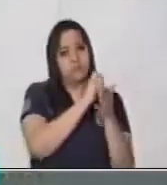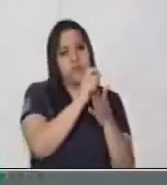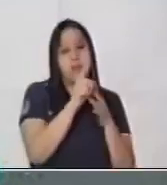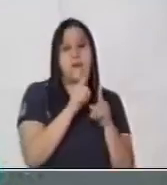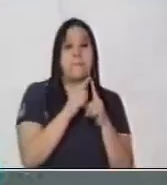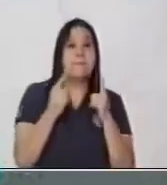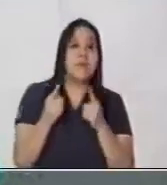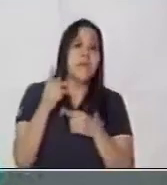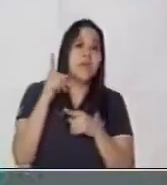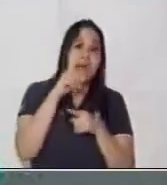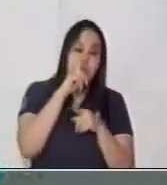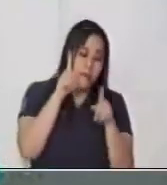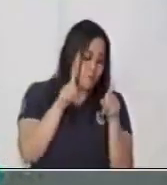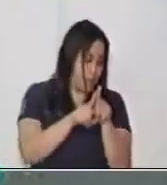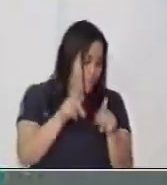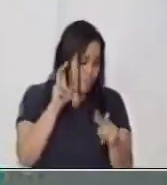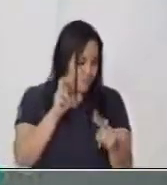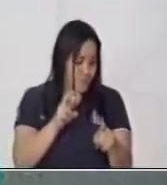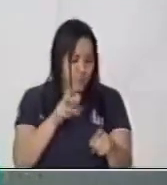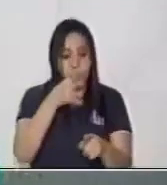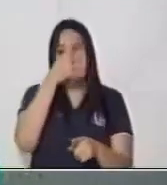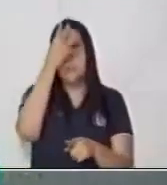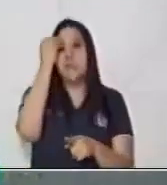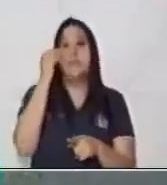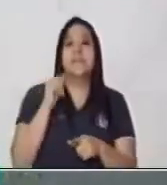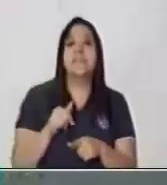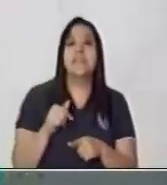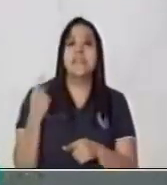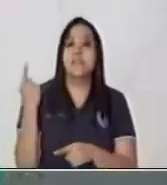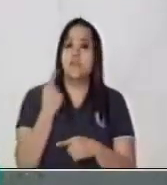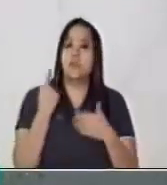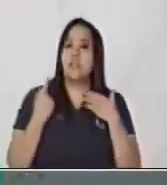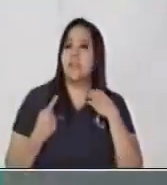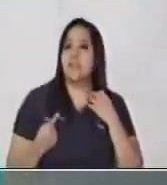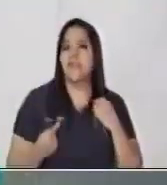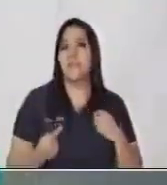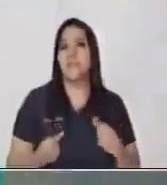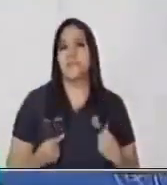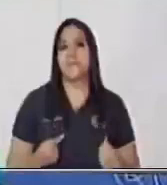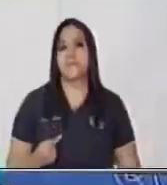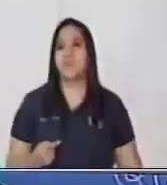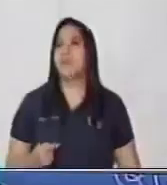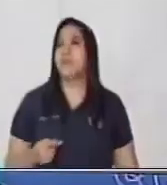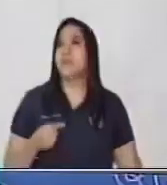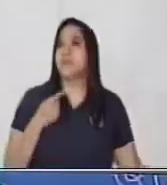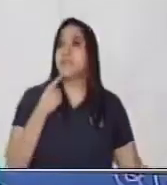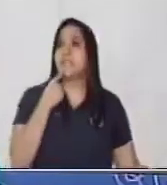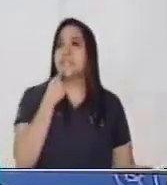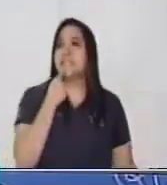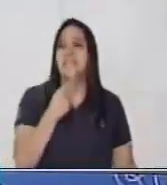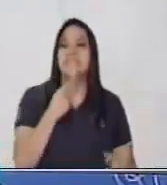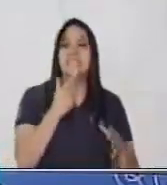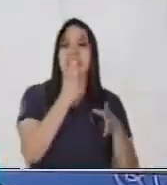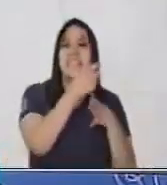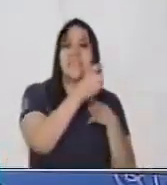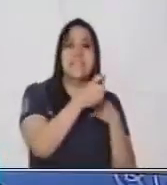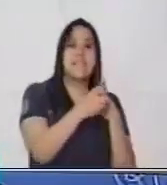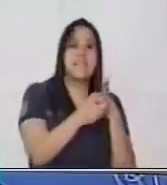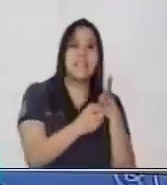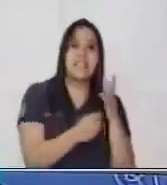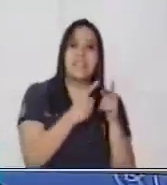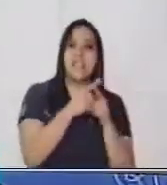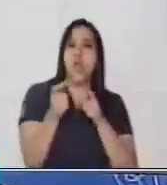necesitamos aprender algo muy importante acá, que como lo vemos, dicen las clases de coordinación. A